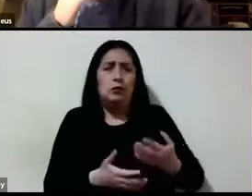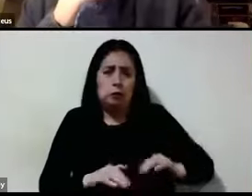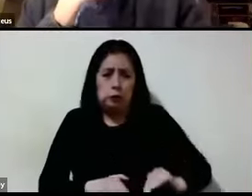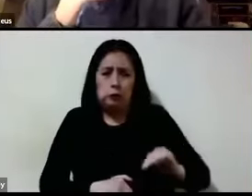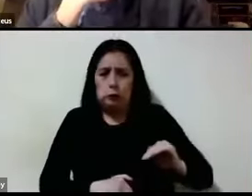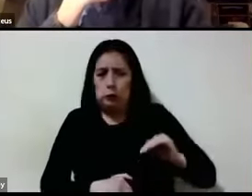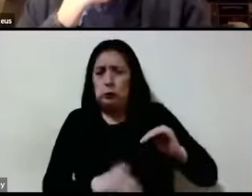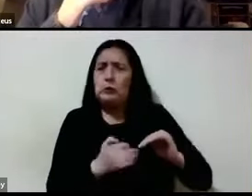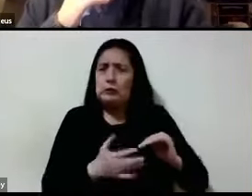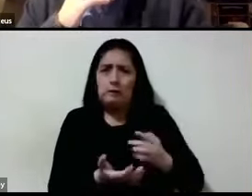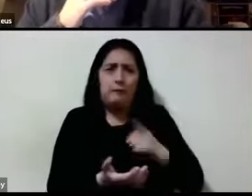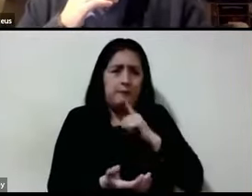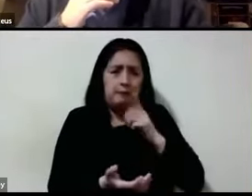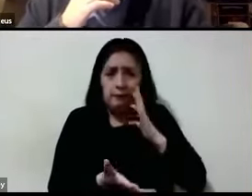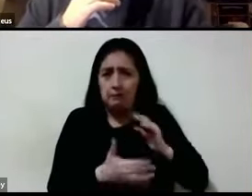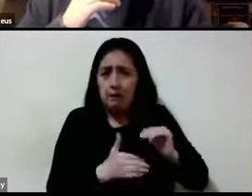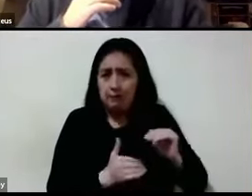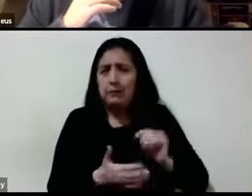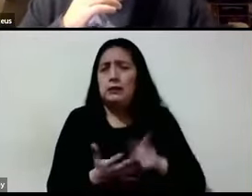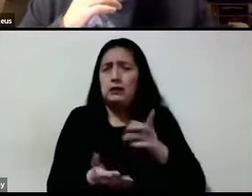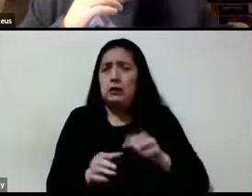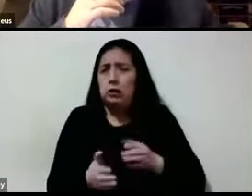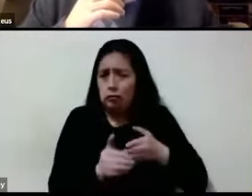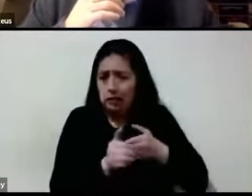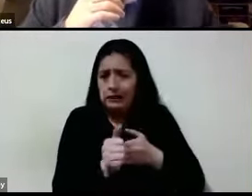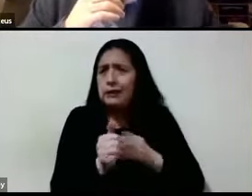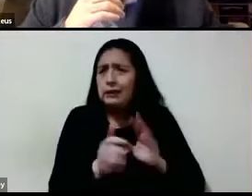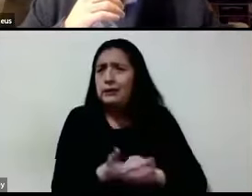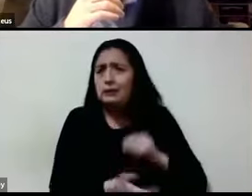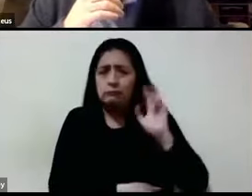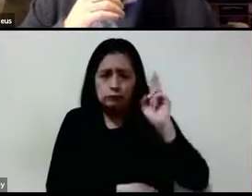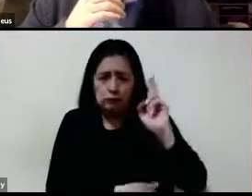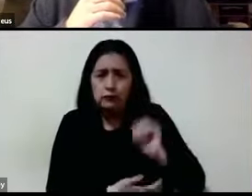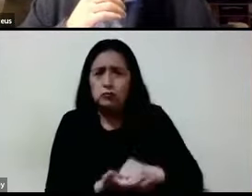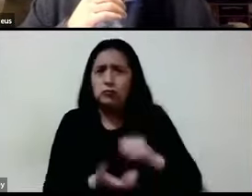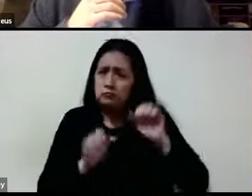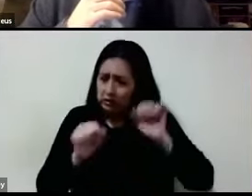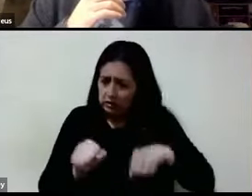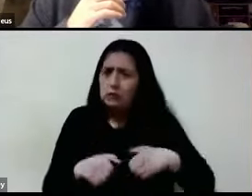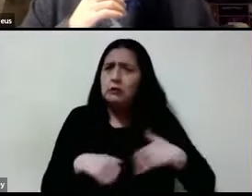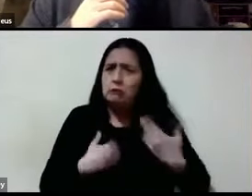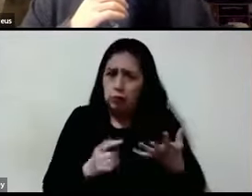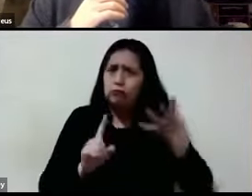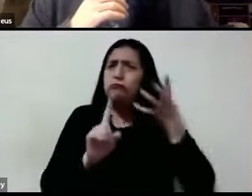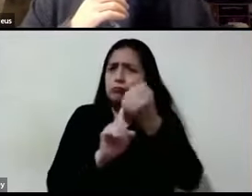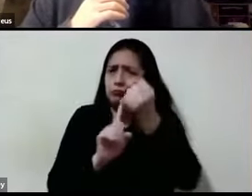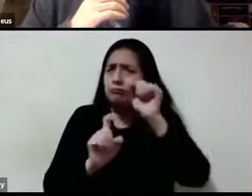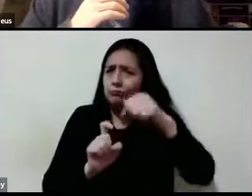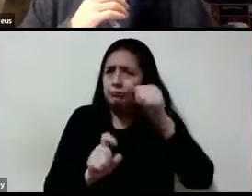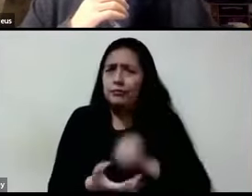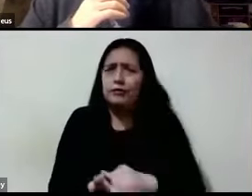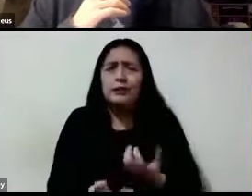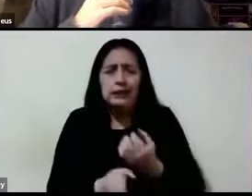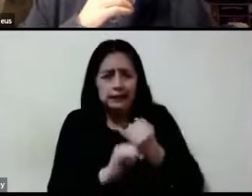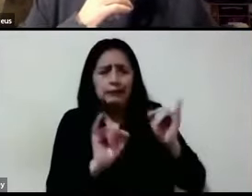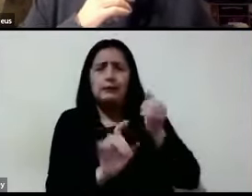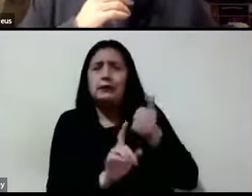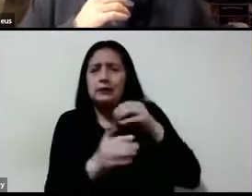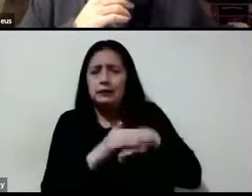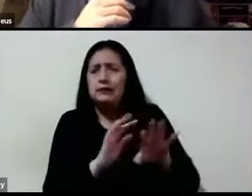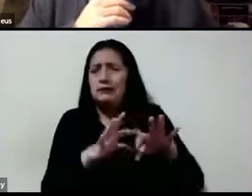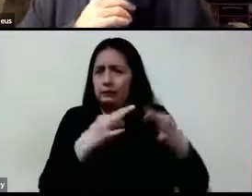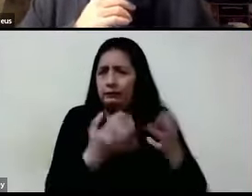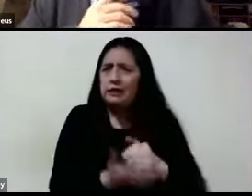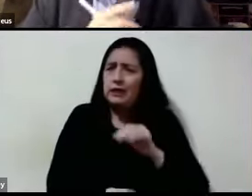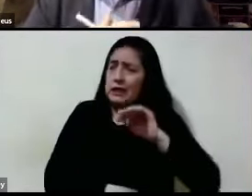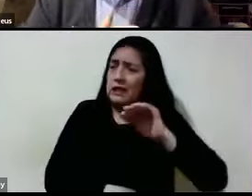los padres y con la orientación de los docentes, se logra ese aspecto tan fundamental de la autonomía en el hogar. Y es el